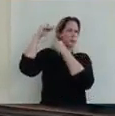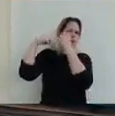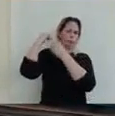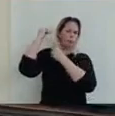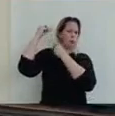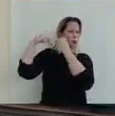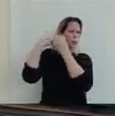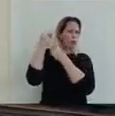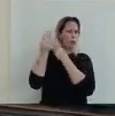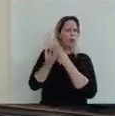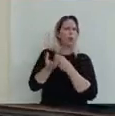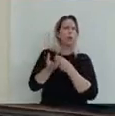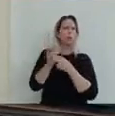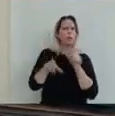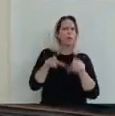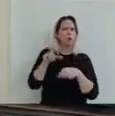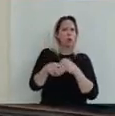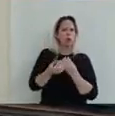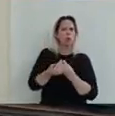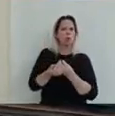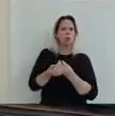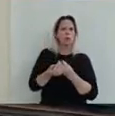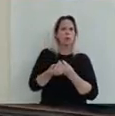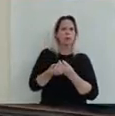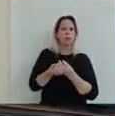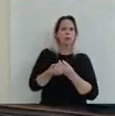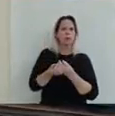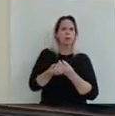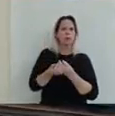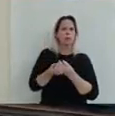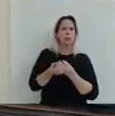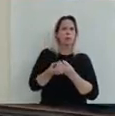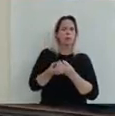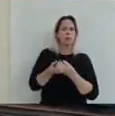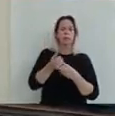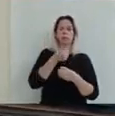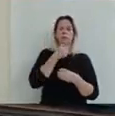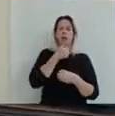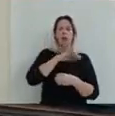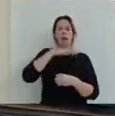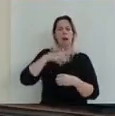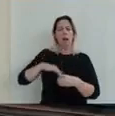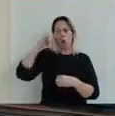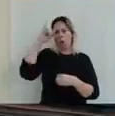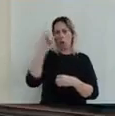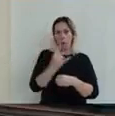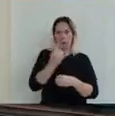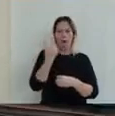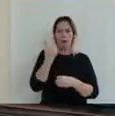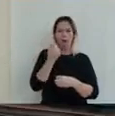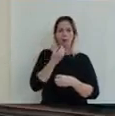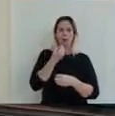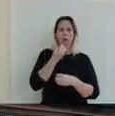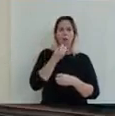población era que debido a que está tan bajo el río, la preocupación es si en algún momento vamos a tener algún problema